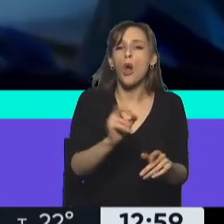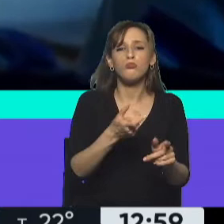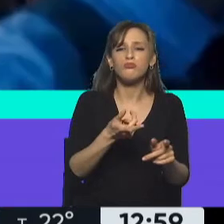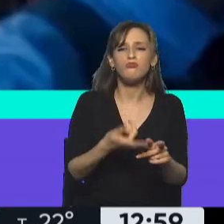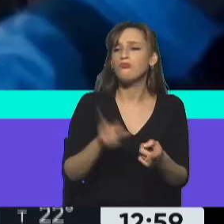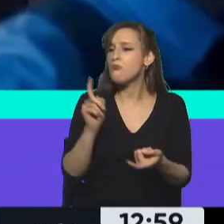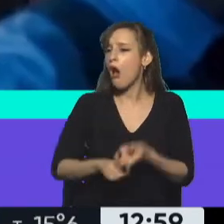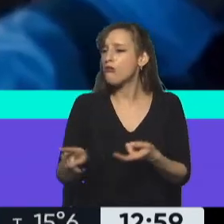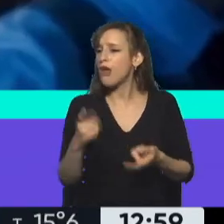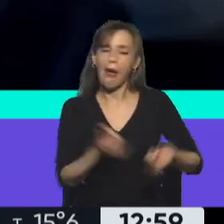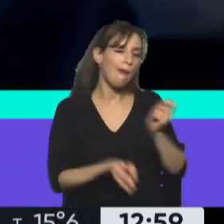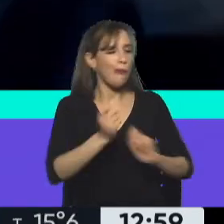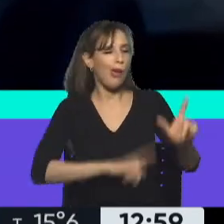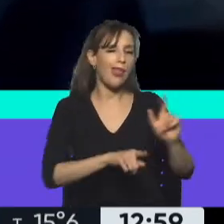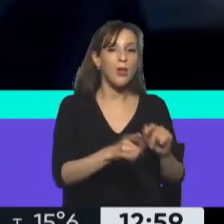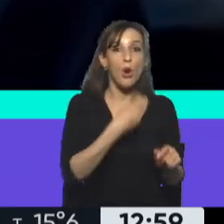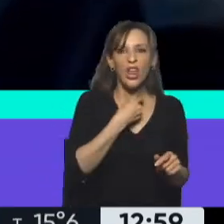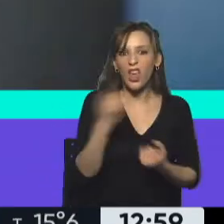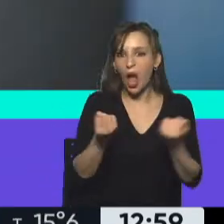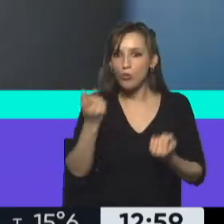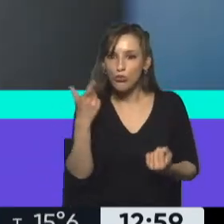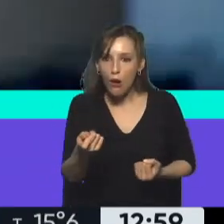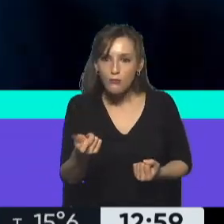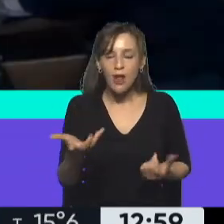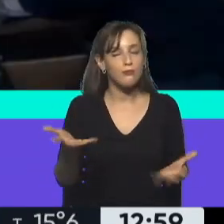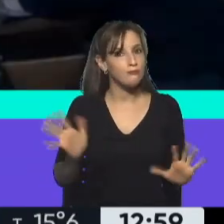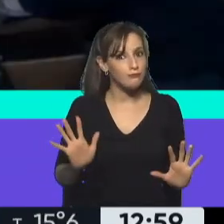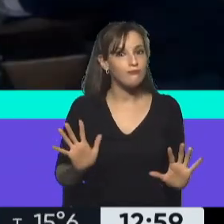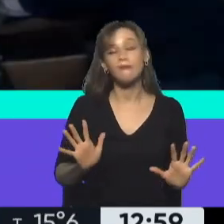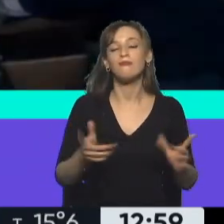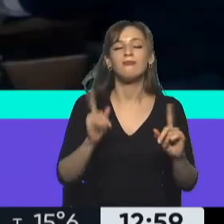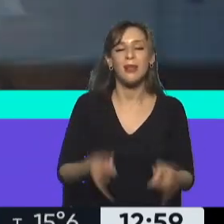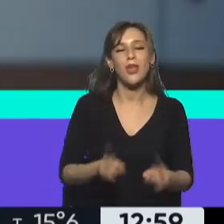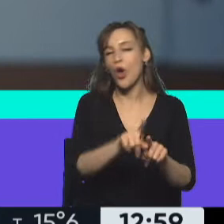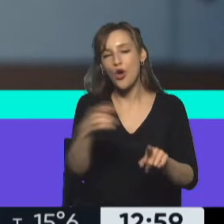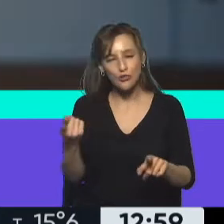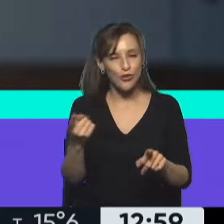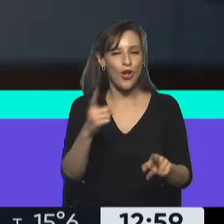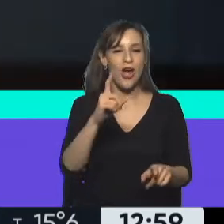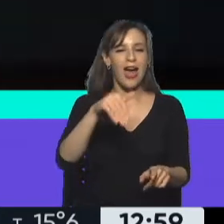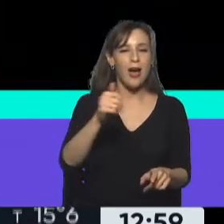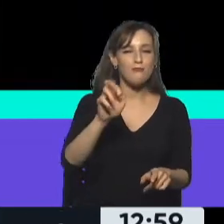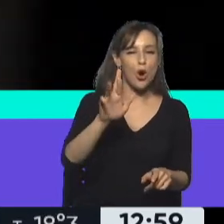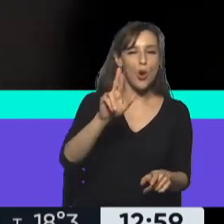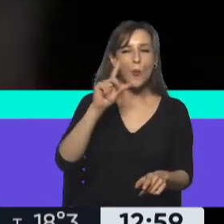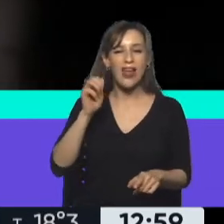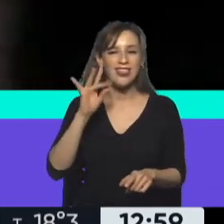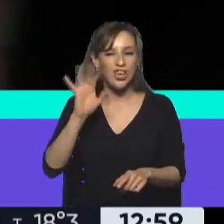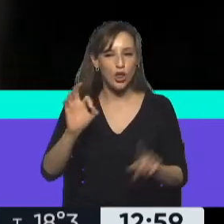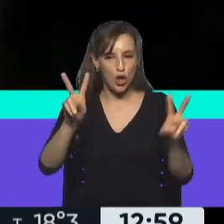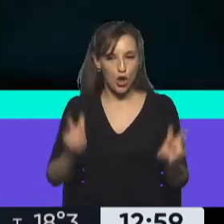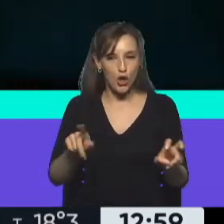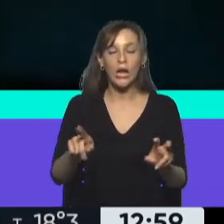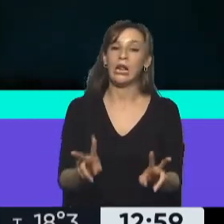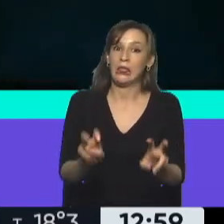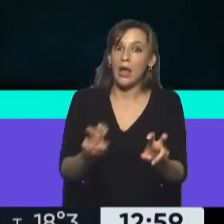se quiere comprar un flipper. Creo que conozco a alguien que hizo algo parecido. Bueno, Amor Bandido también es otra de las películas que tenemos por aquí. Una historia con